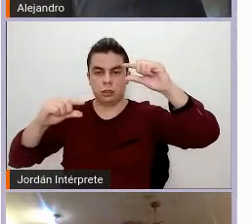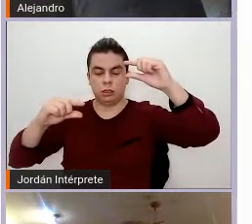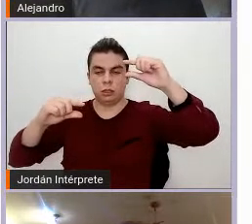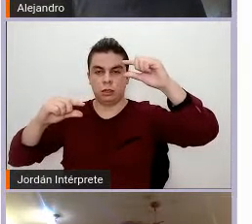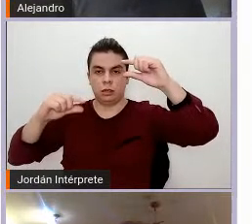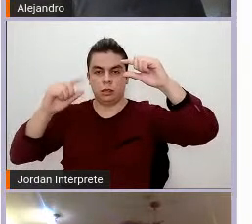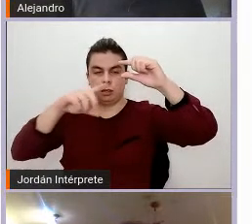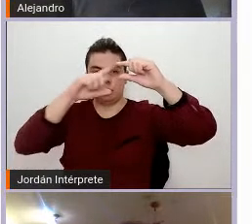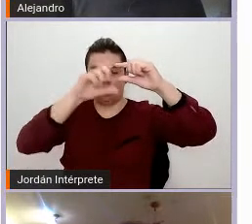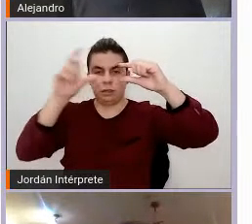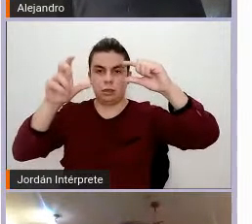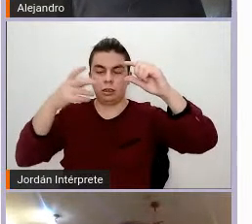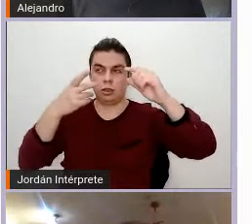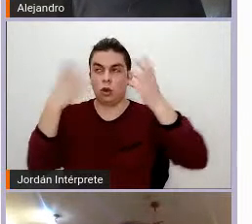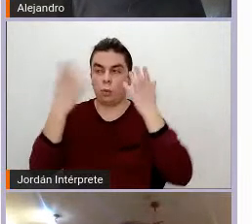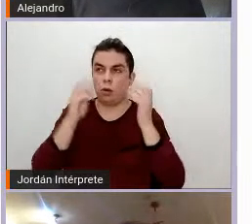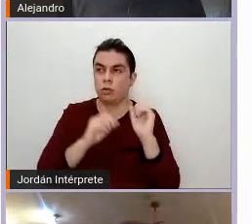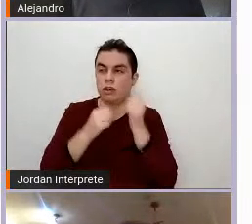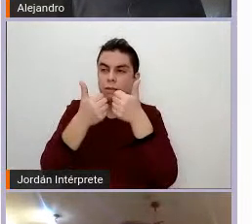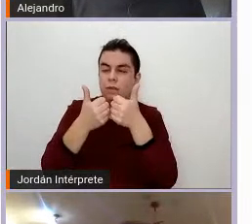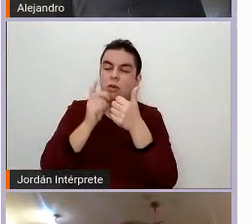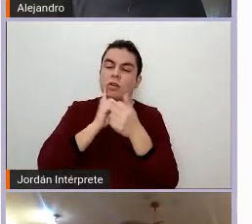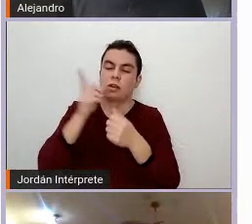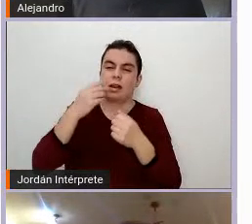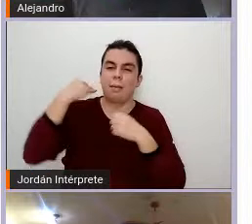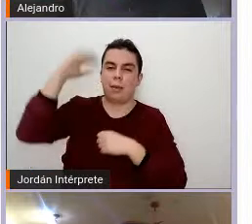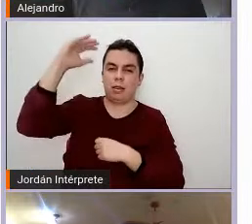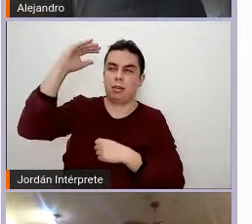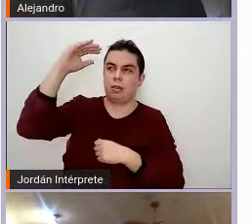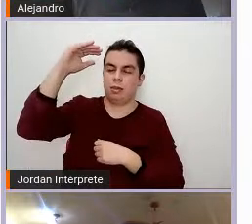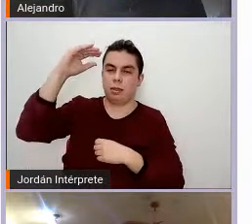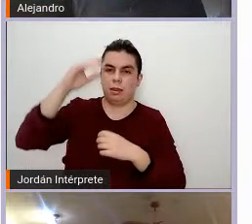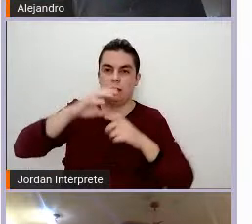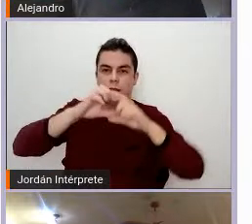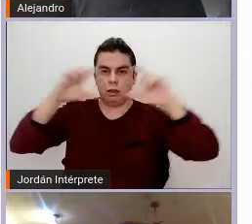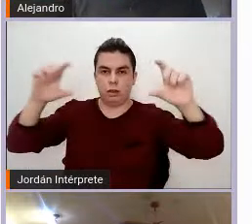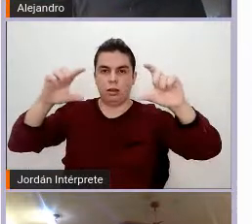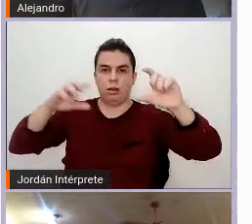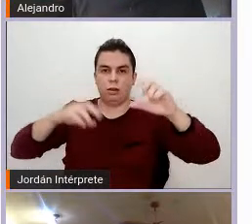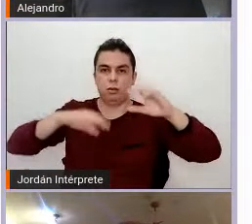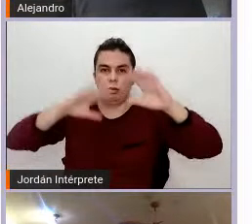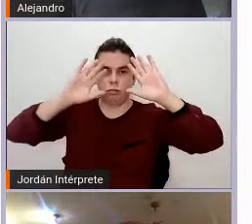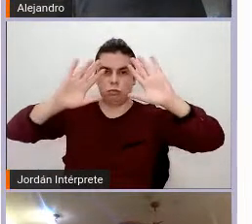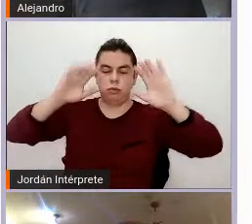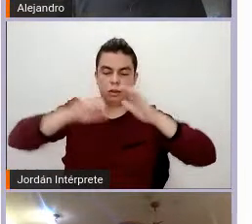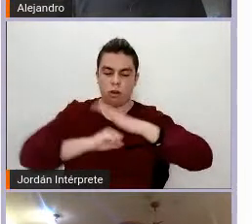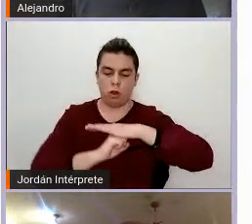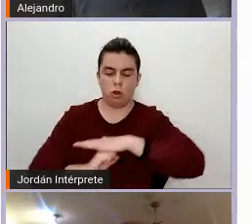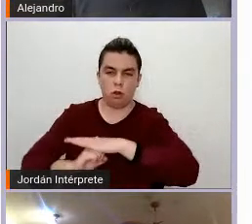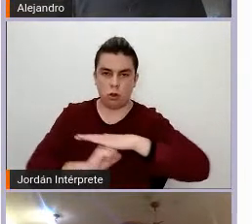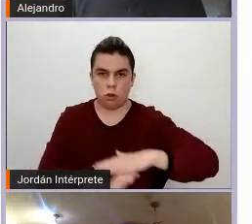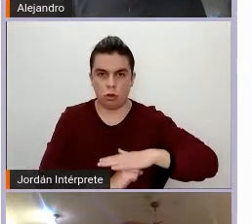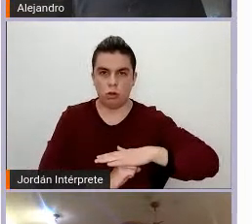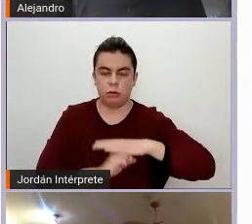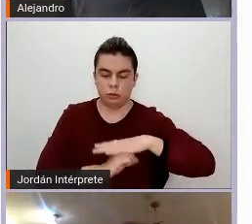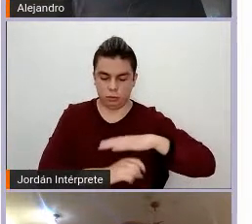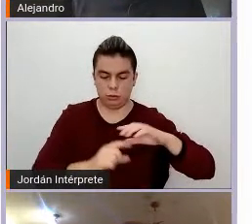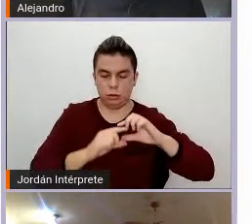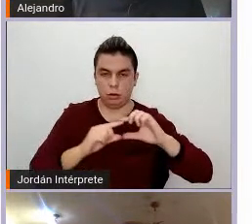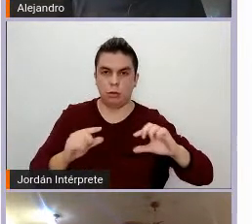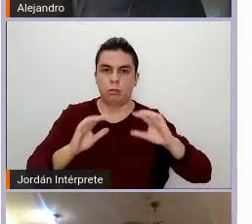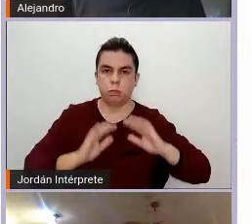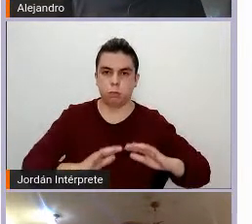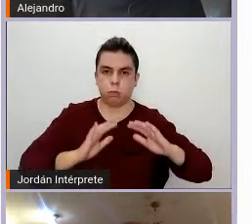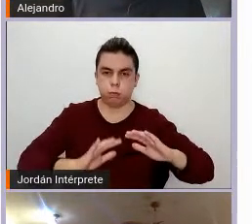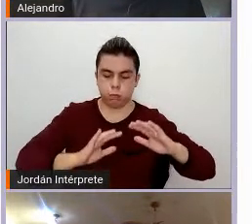el orden establecido, traduciendo simbólicamente el levantamiento de los oprimidos a través de la representación de los